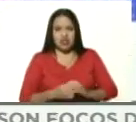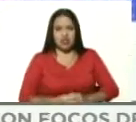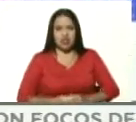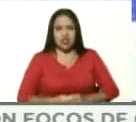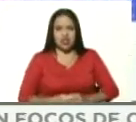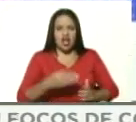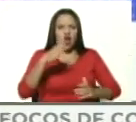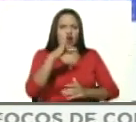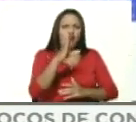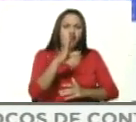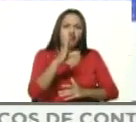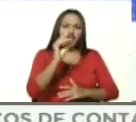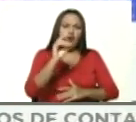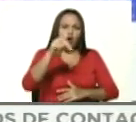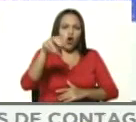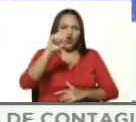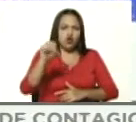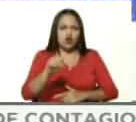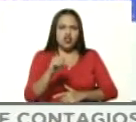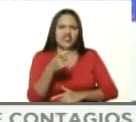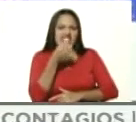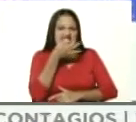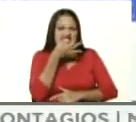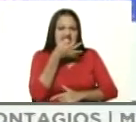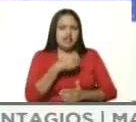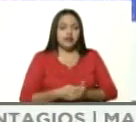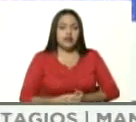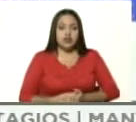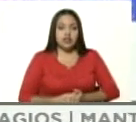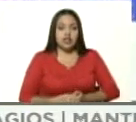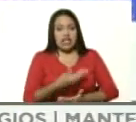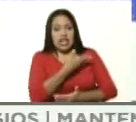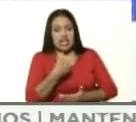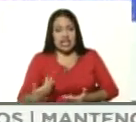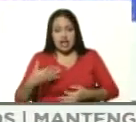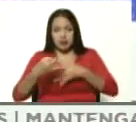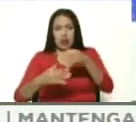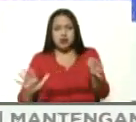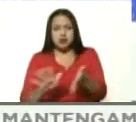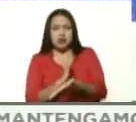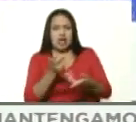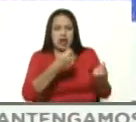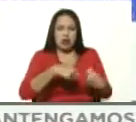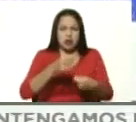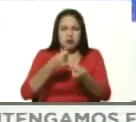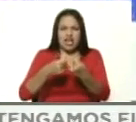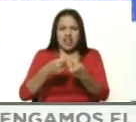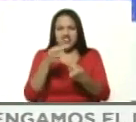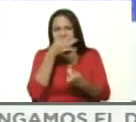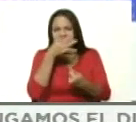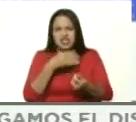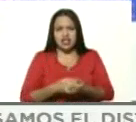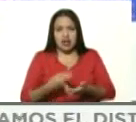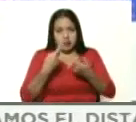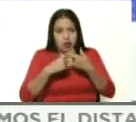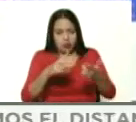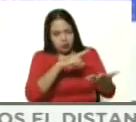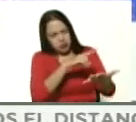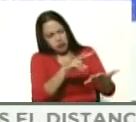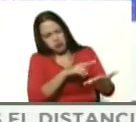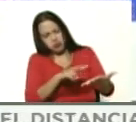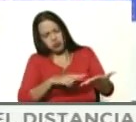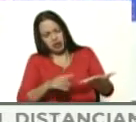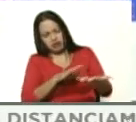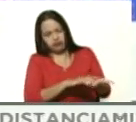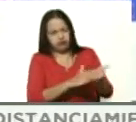verdes. Se habló mucho de la economía verde, pero cuando revisábamos por